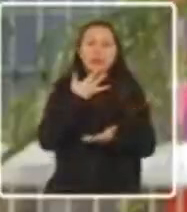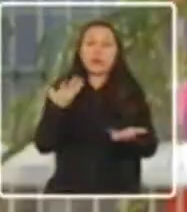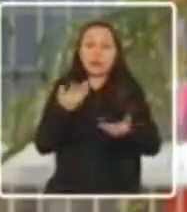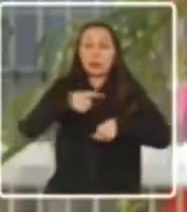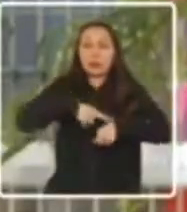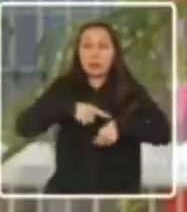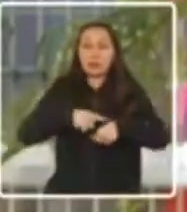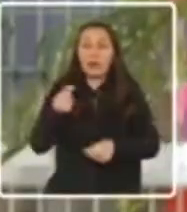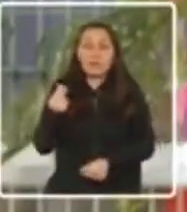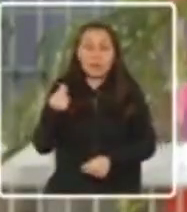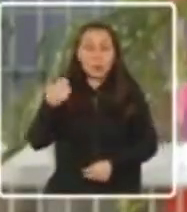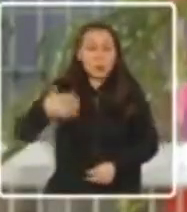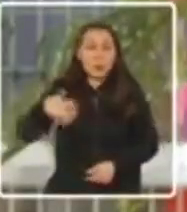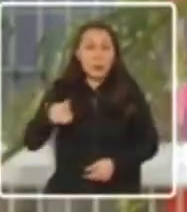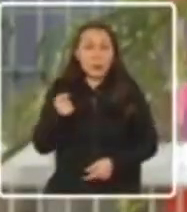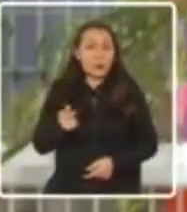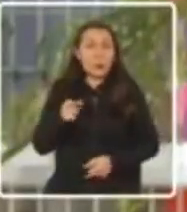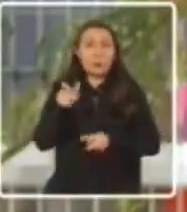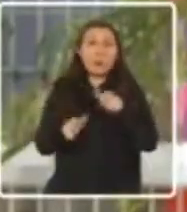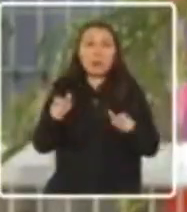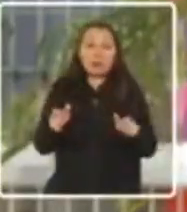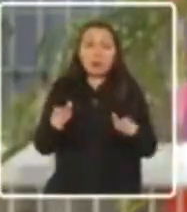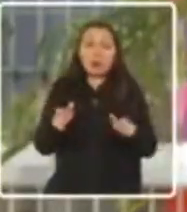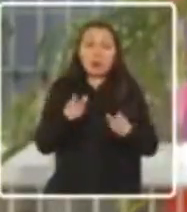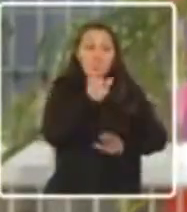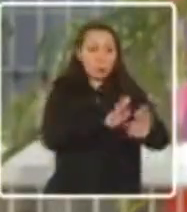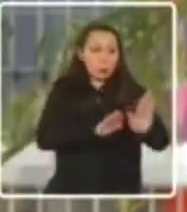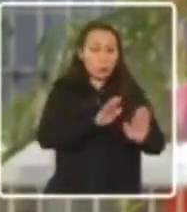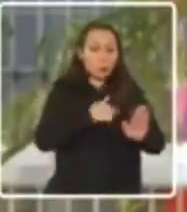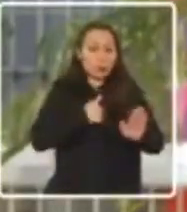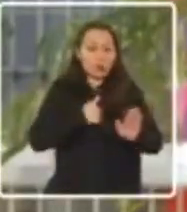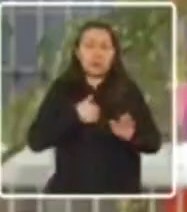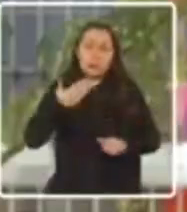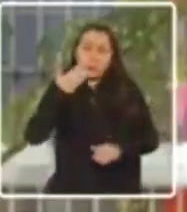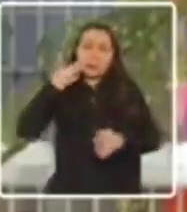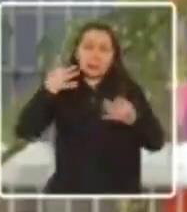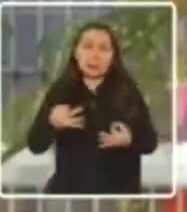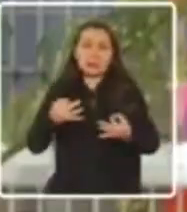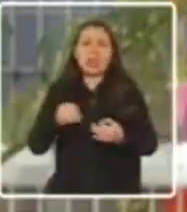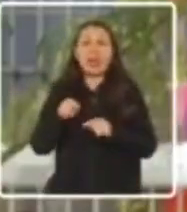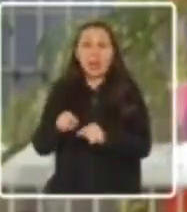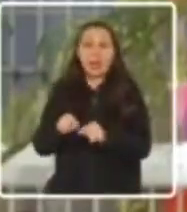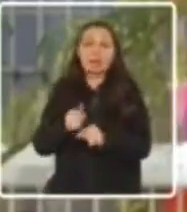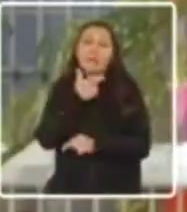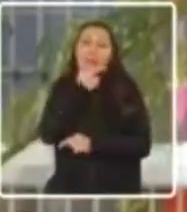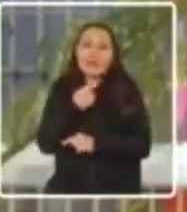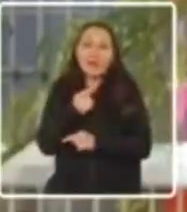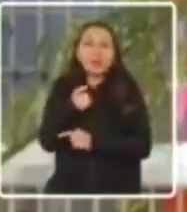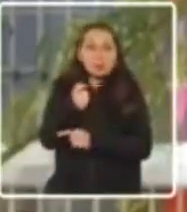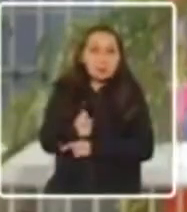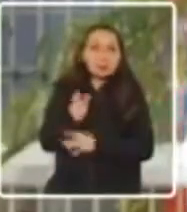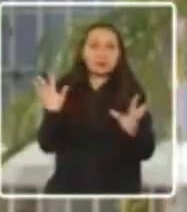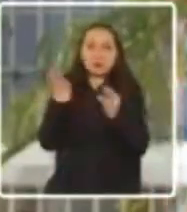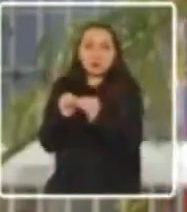el tiempo vale oro en general, pero para las personas que cuidan es mucho más valioso aún. Y por lo tanto, facilitarle